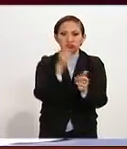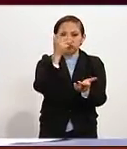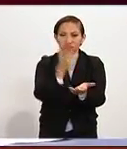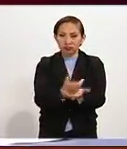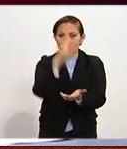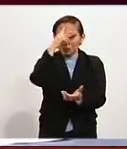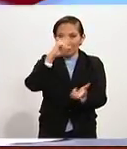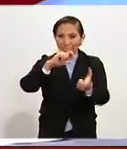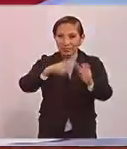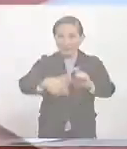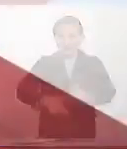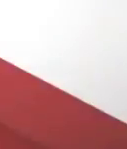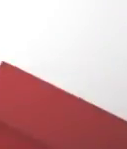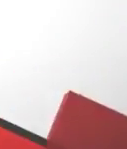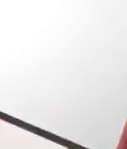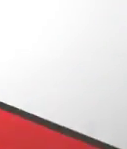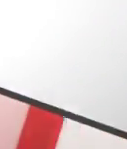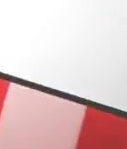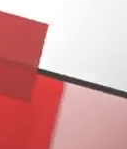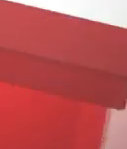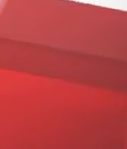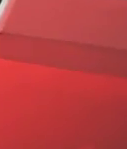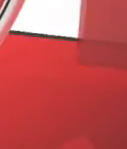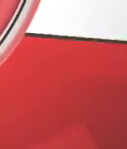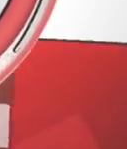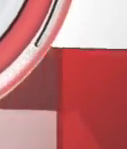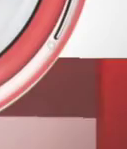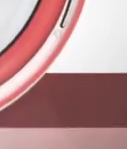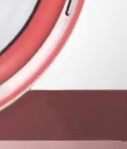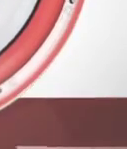corte. Esto es México al Día.